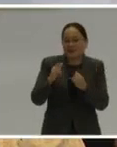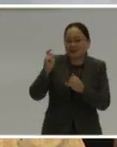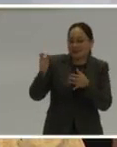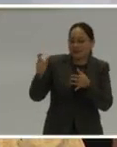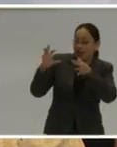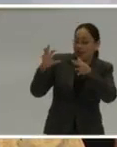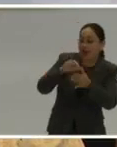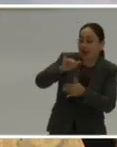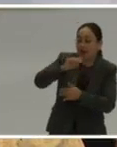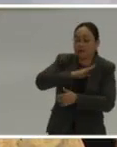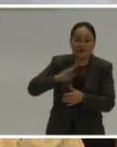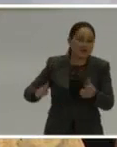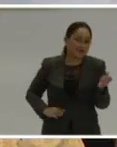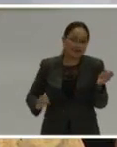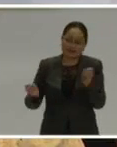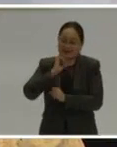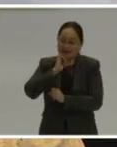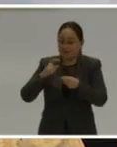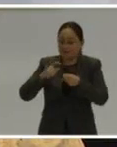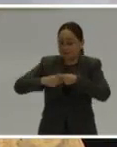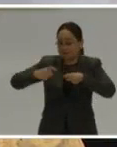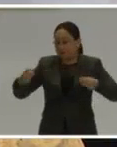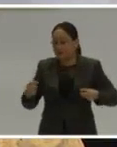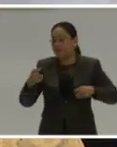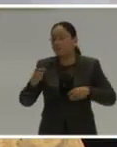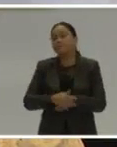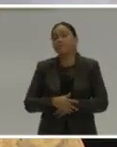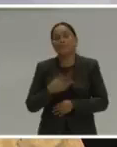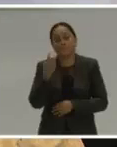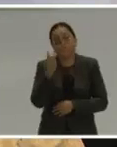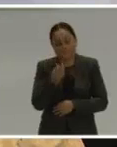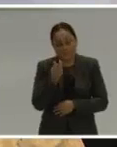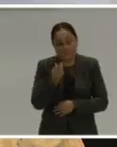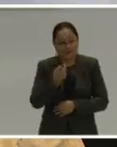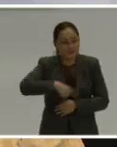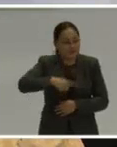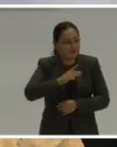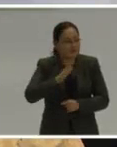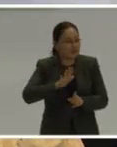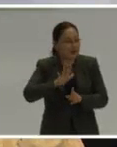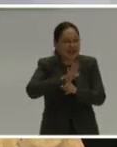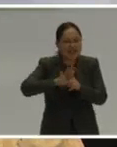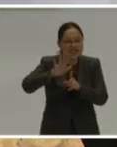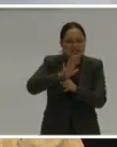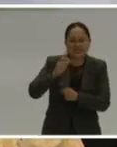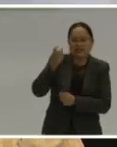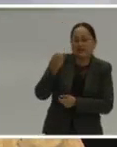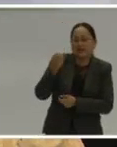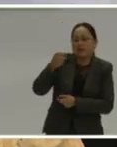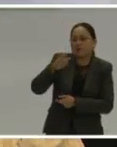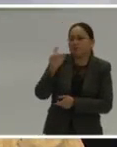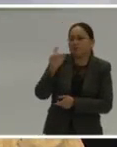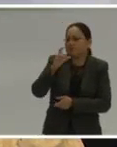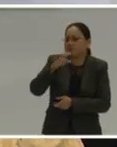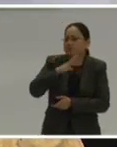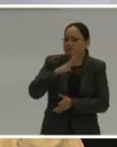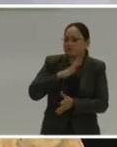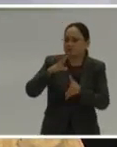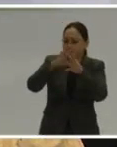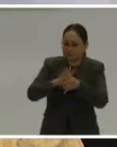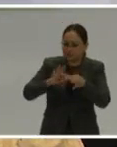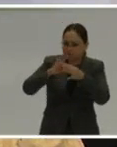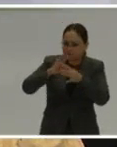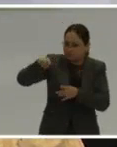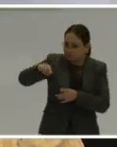esta contracampaña tiene que ver con esto, con decir mentiras a la gente y tocar en lo más, que era la juventud.